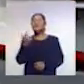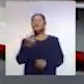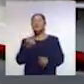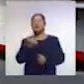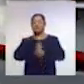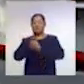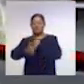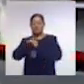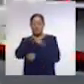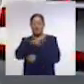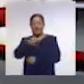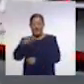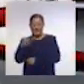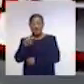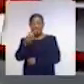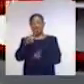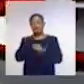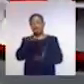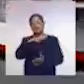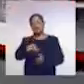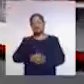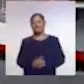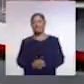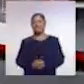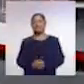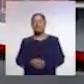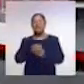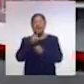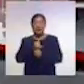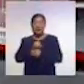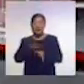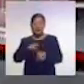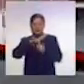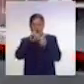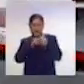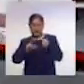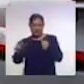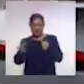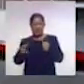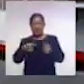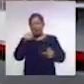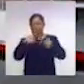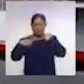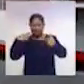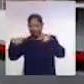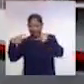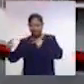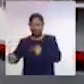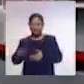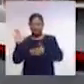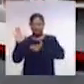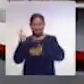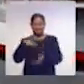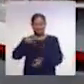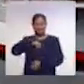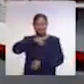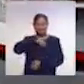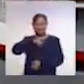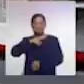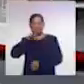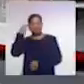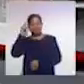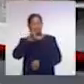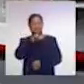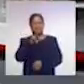de la Liga MX. En información nacional, oleada de amparos contra Santa Lucía, un asunto político,